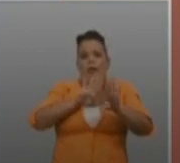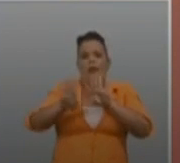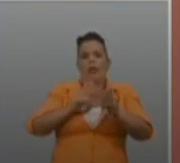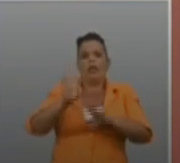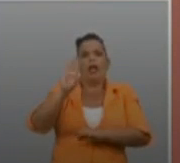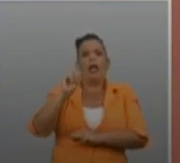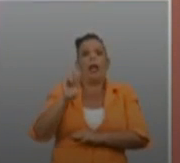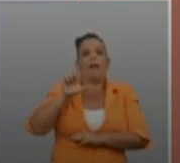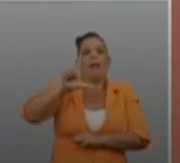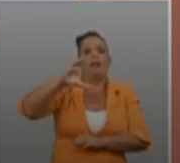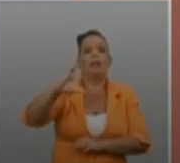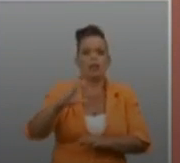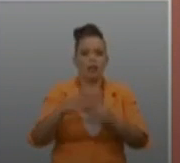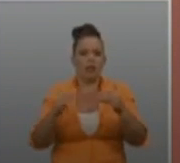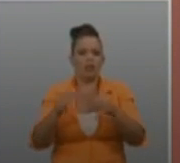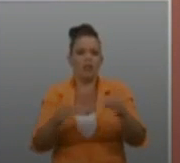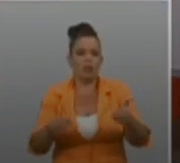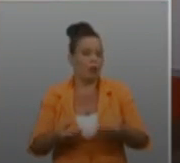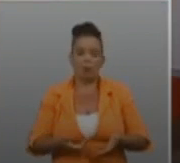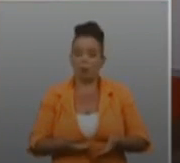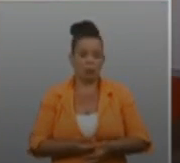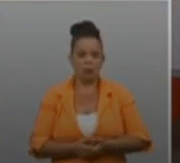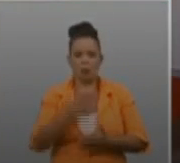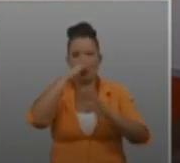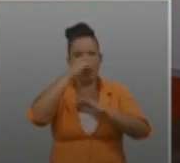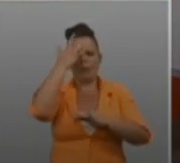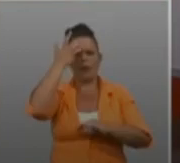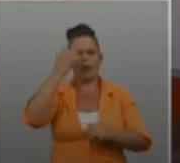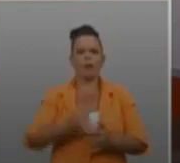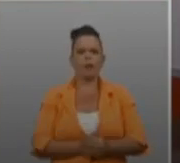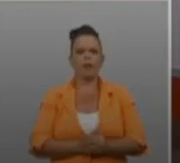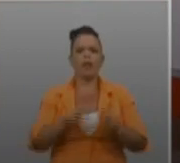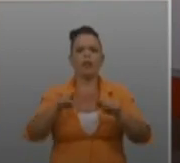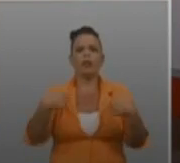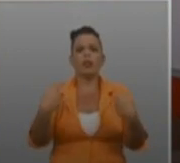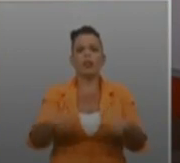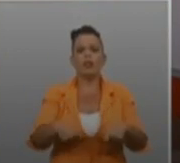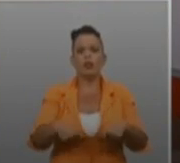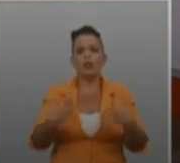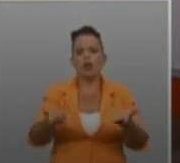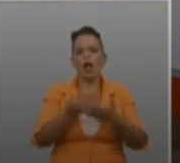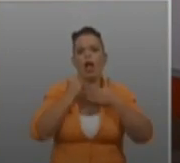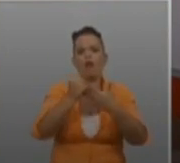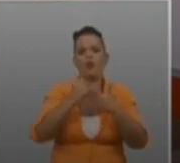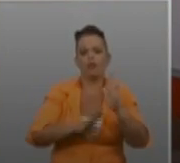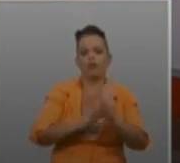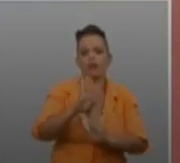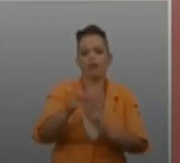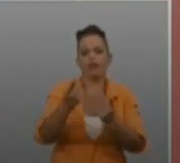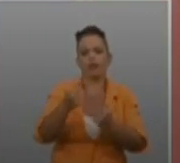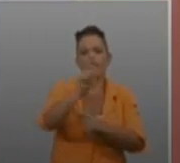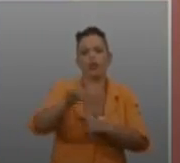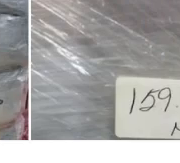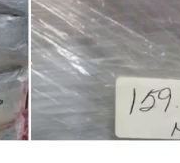decisión es una decisión de justicia social. No es una decisión que... Y es una decisión